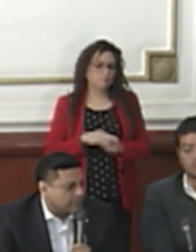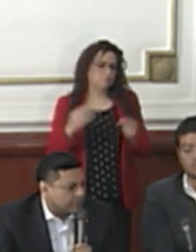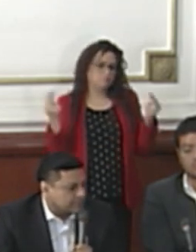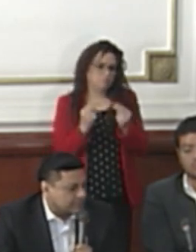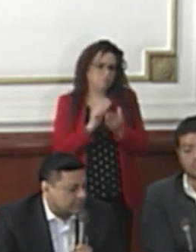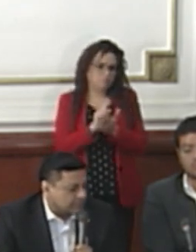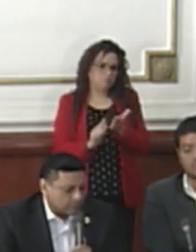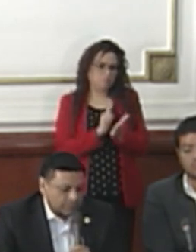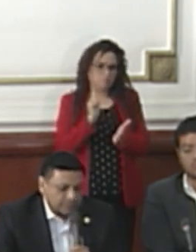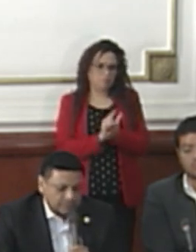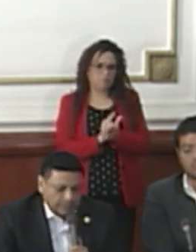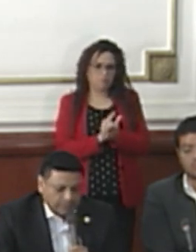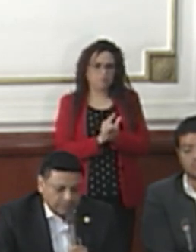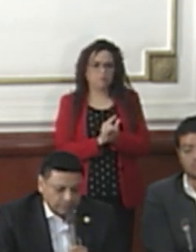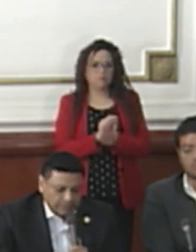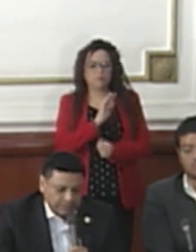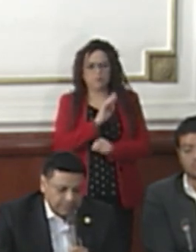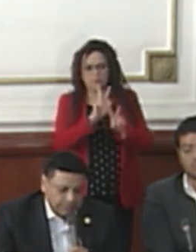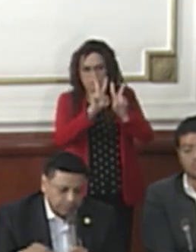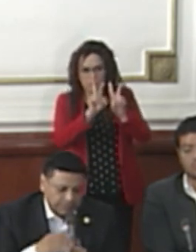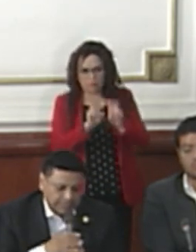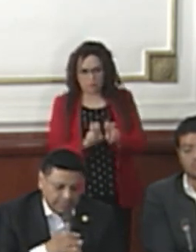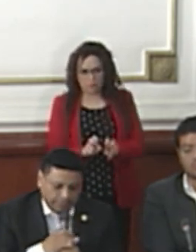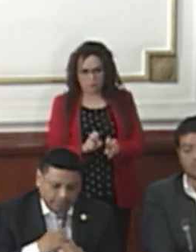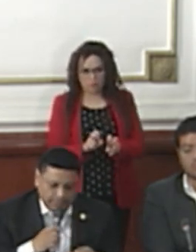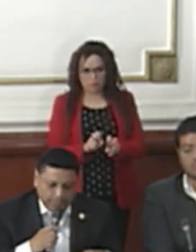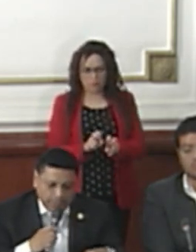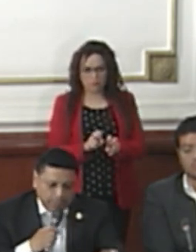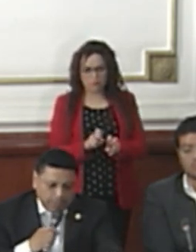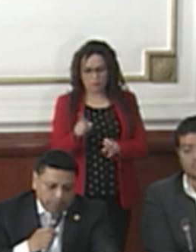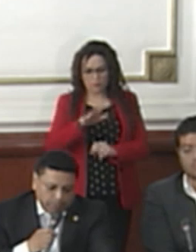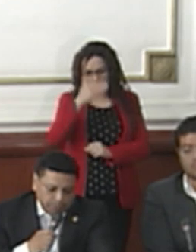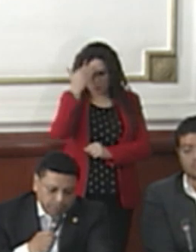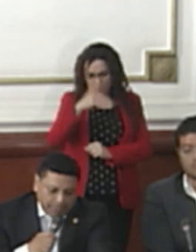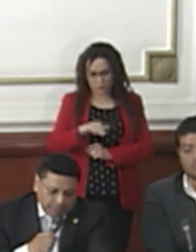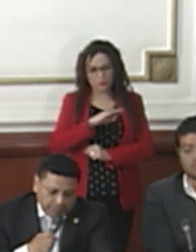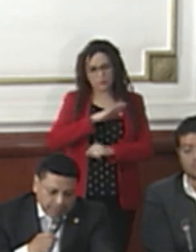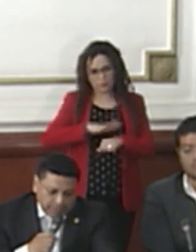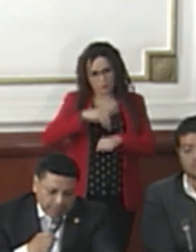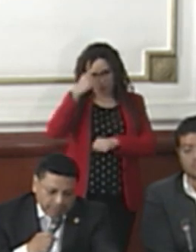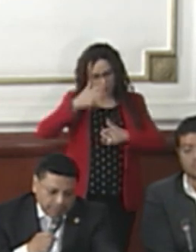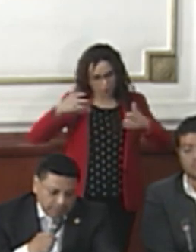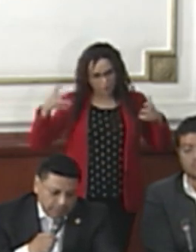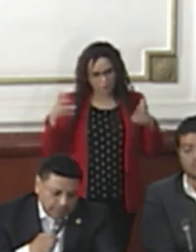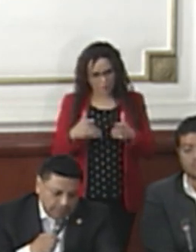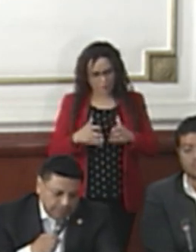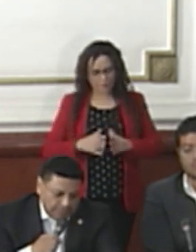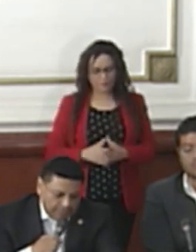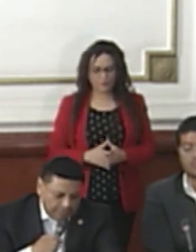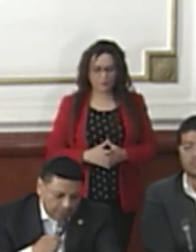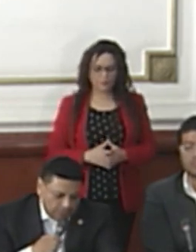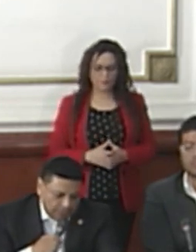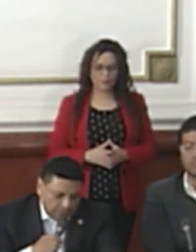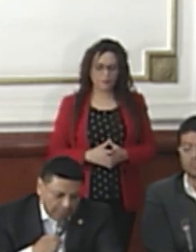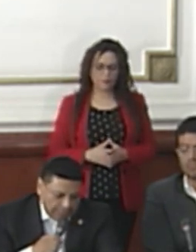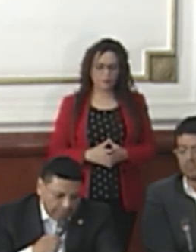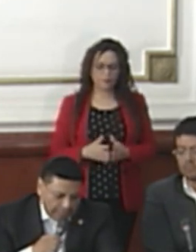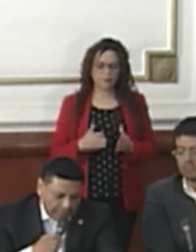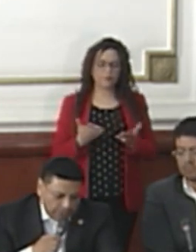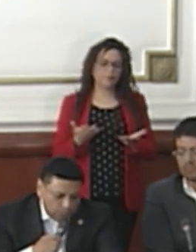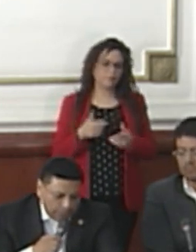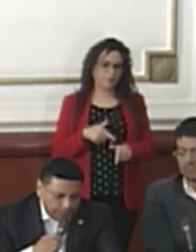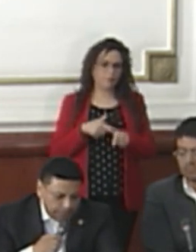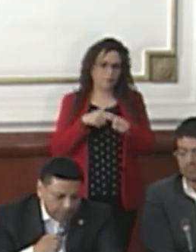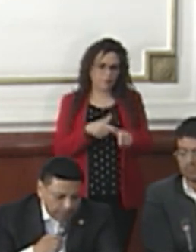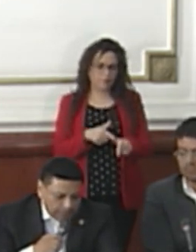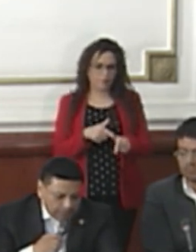pudiera facilitar todos estos temas que ustedes pues ya saben. Pues muy bien, quisiera darle continuidad a la